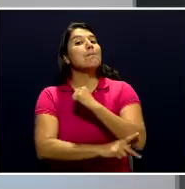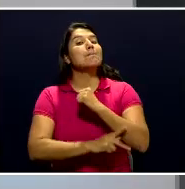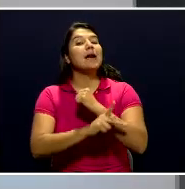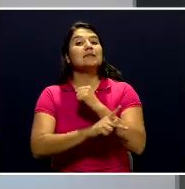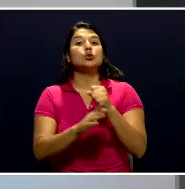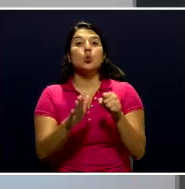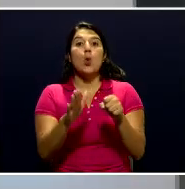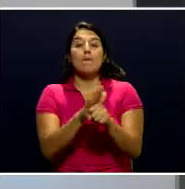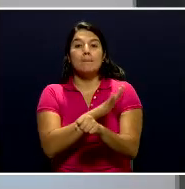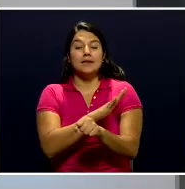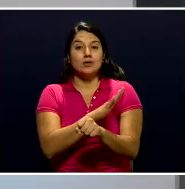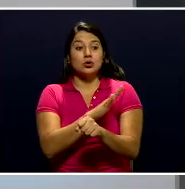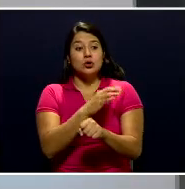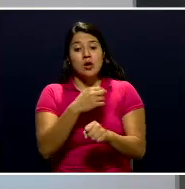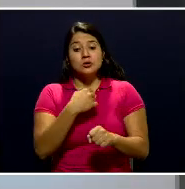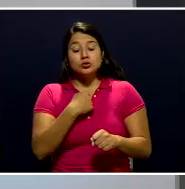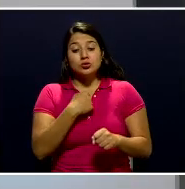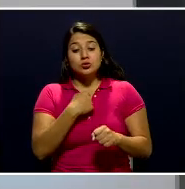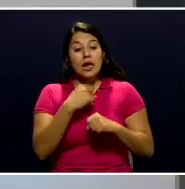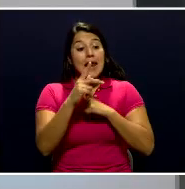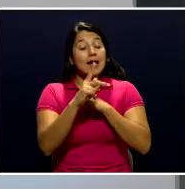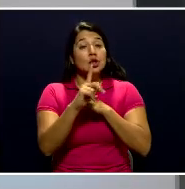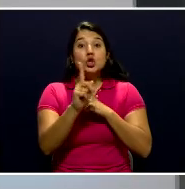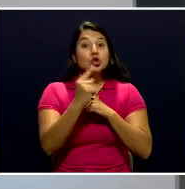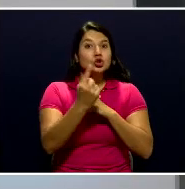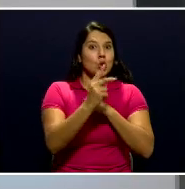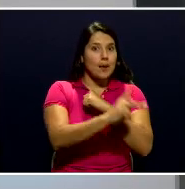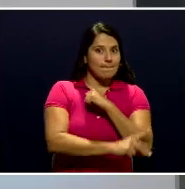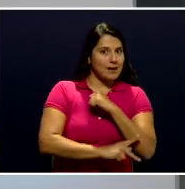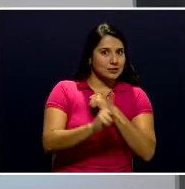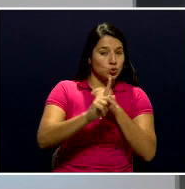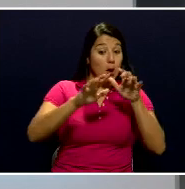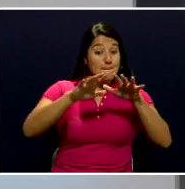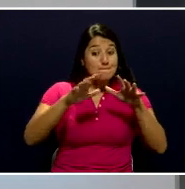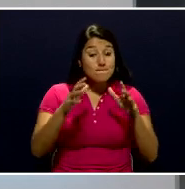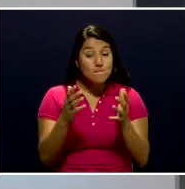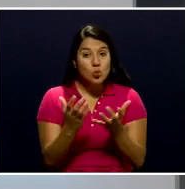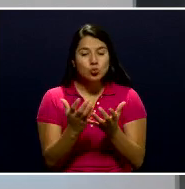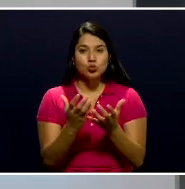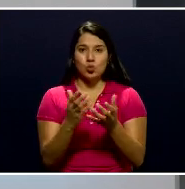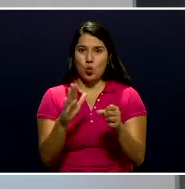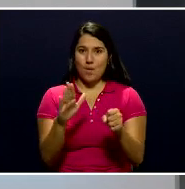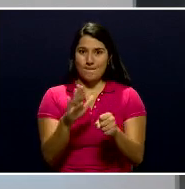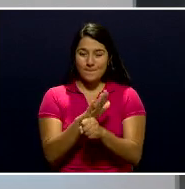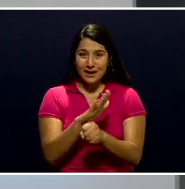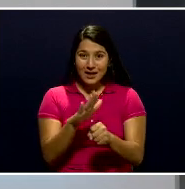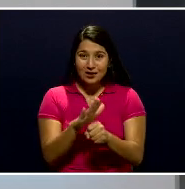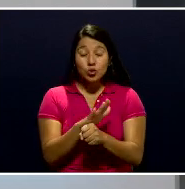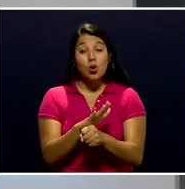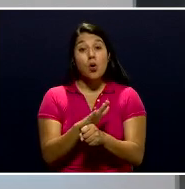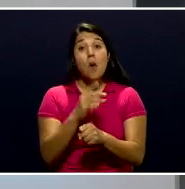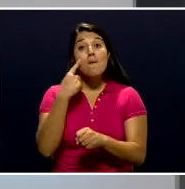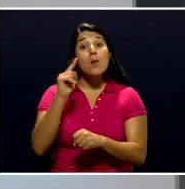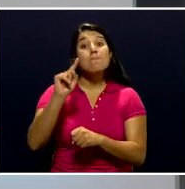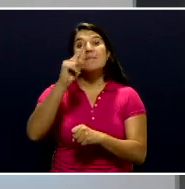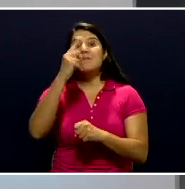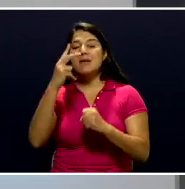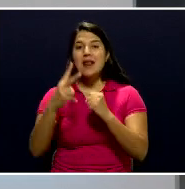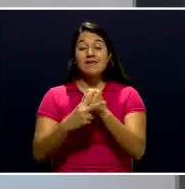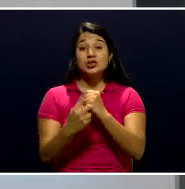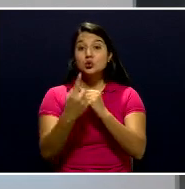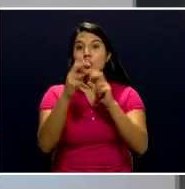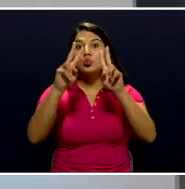está, yo diría que más que el país entero, el mundo entero, por primera vez un tema monopoliza la